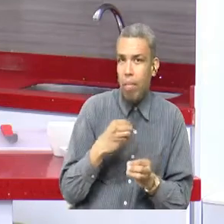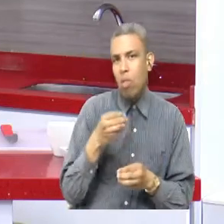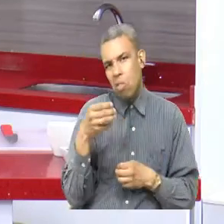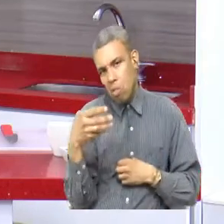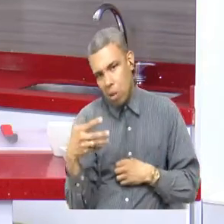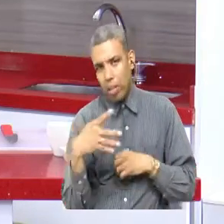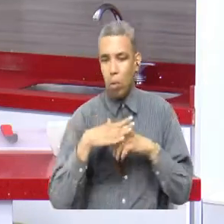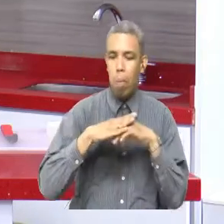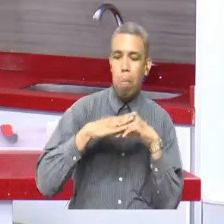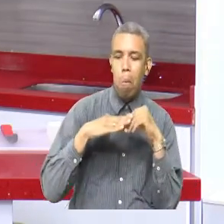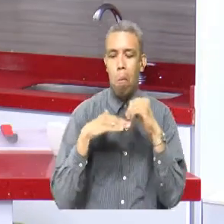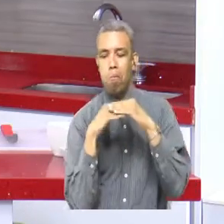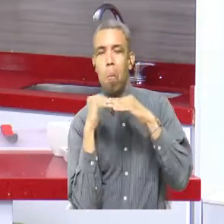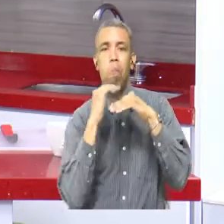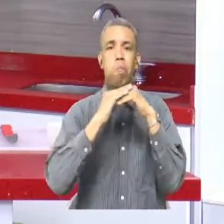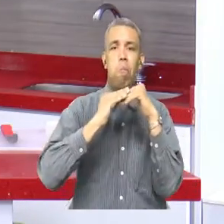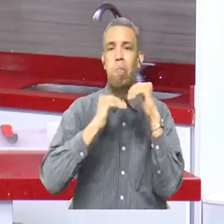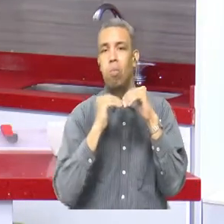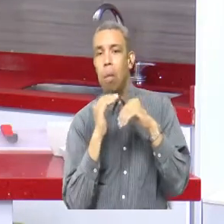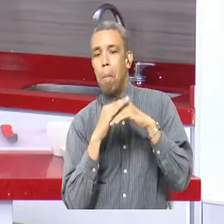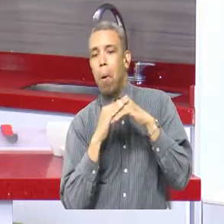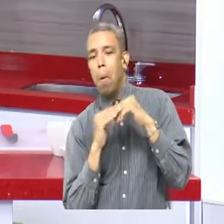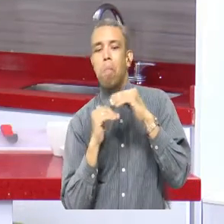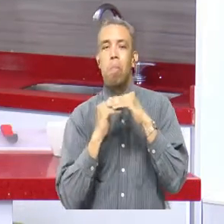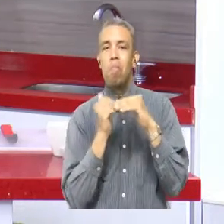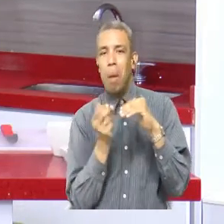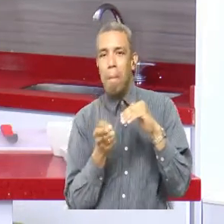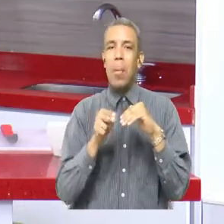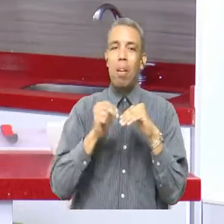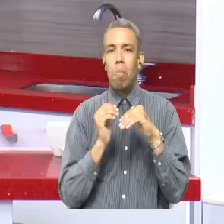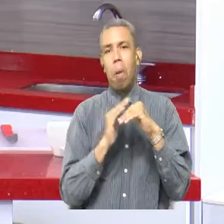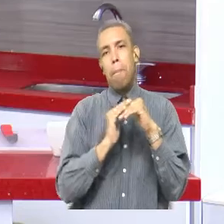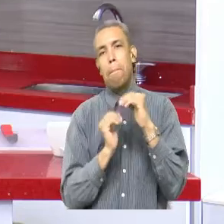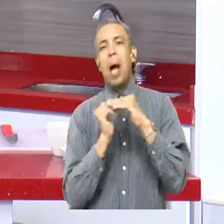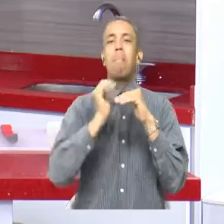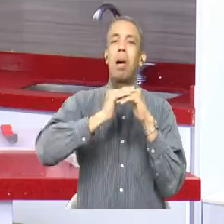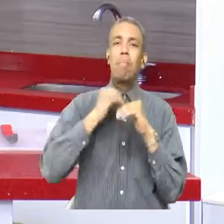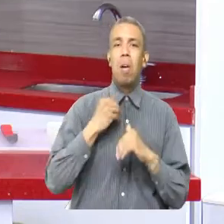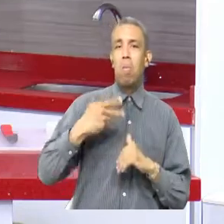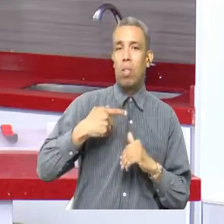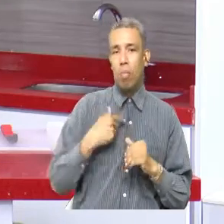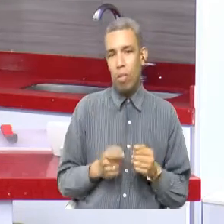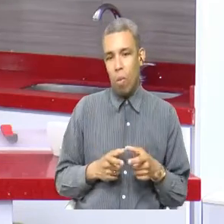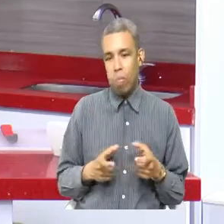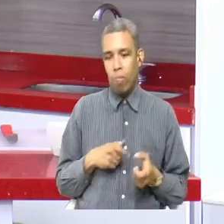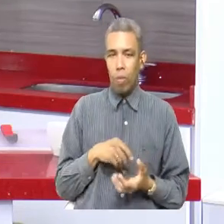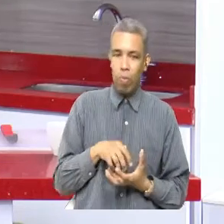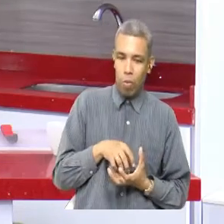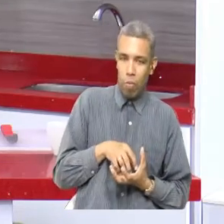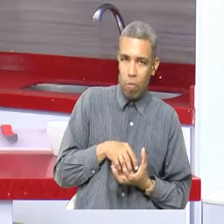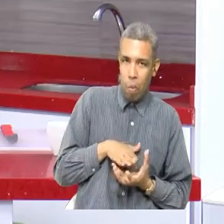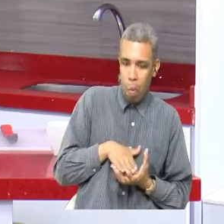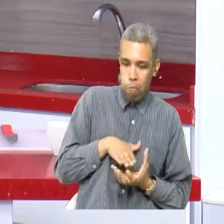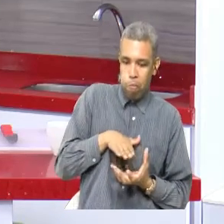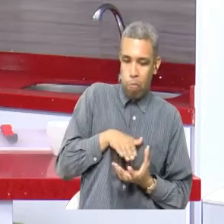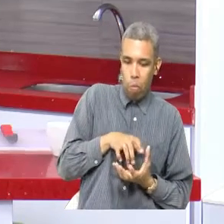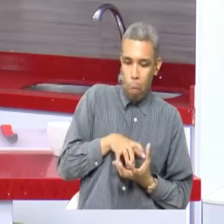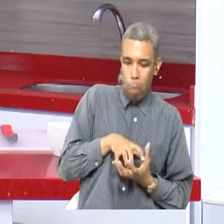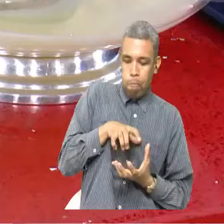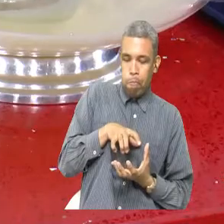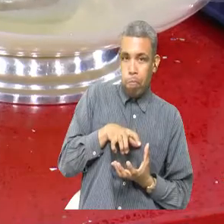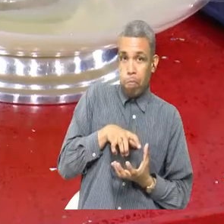más consistente y más grueso, más alto. Rellenito, más rellenito. Sí. Entonces ya. Ustedes pueden